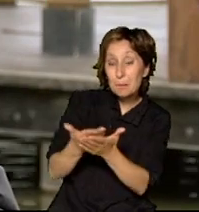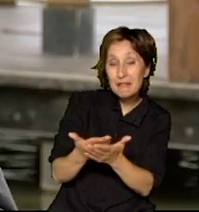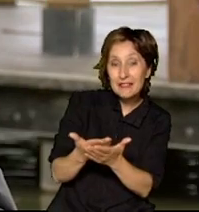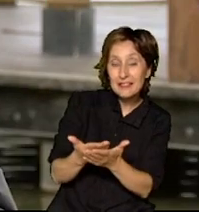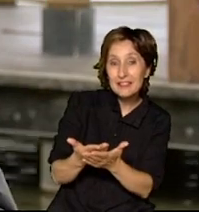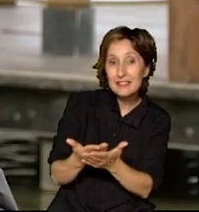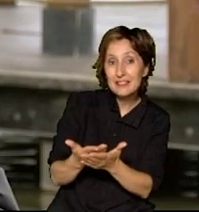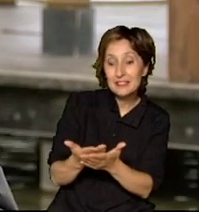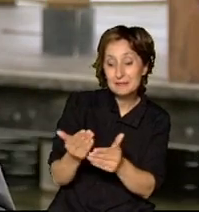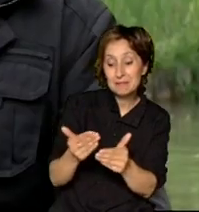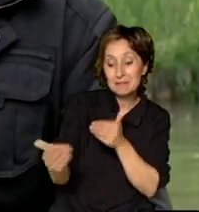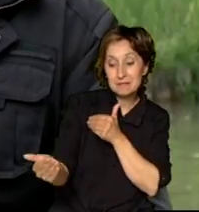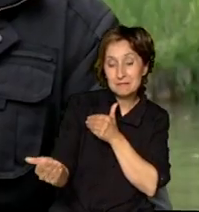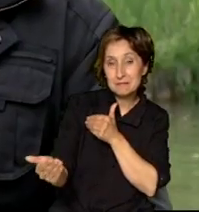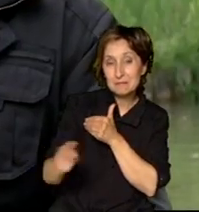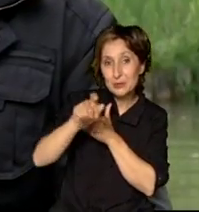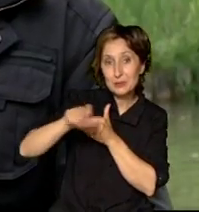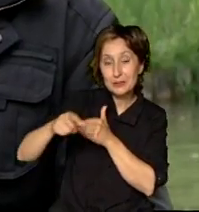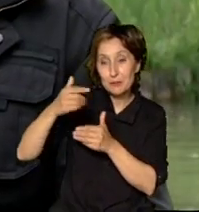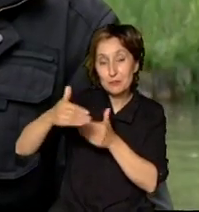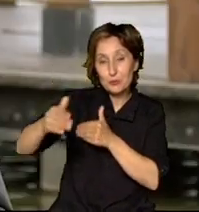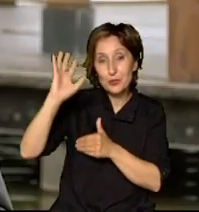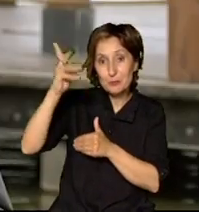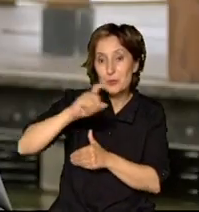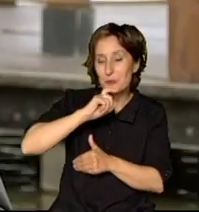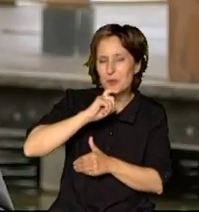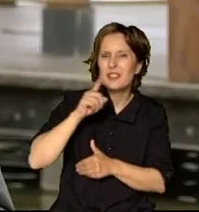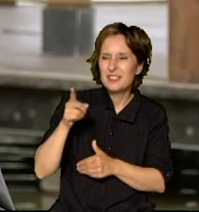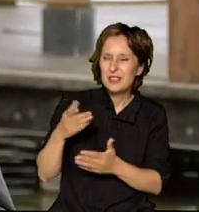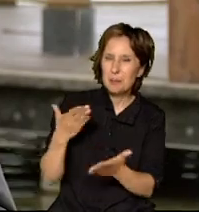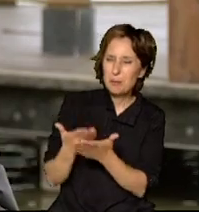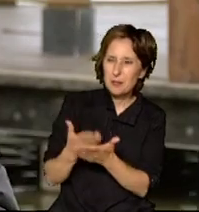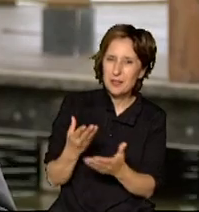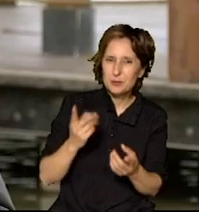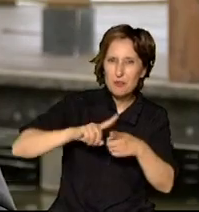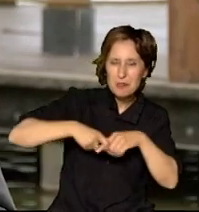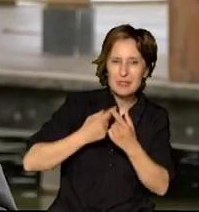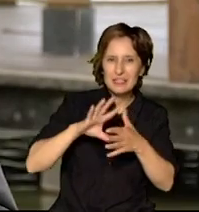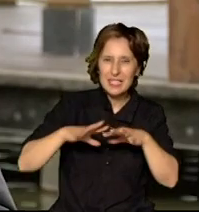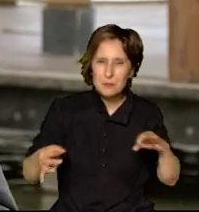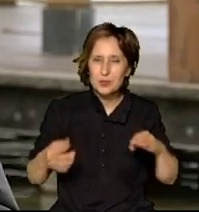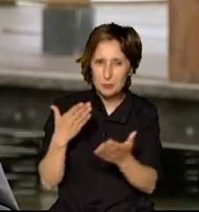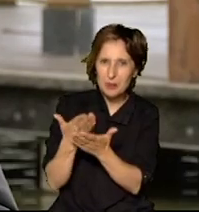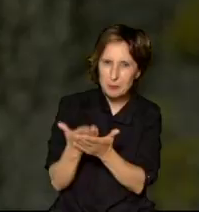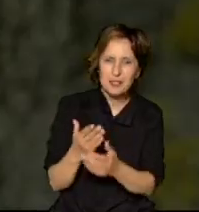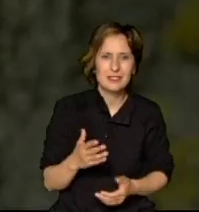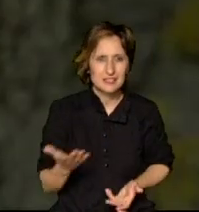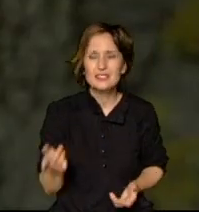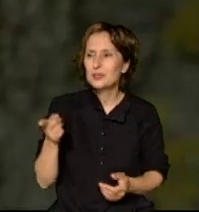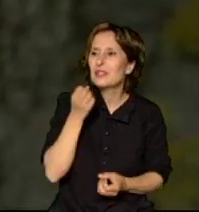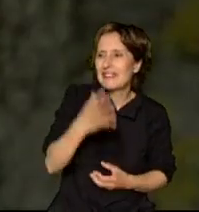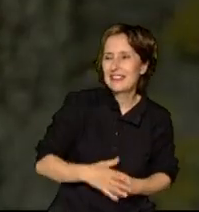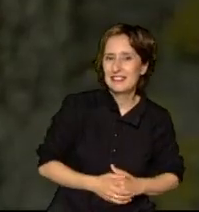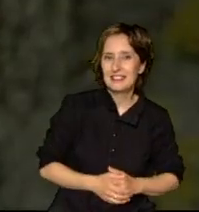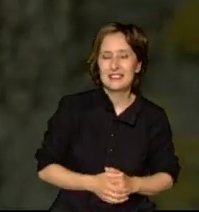habituales el pronóstico del tiempo, ¿no? Pero te lo siguen pidiendo mucho, familiares, Sí, amigos. Sí, claro. ¿Cómo lo llevas